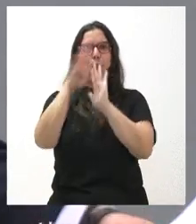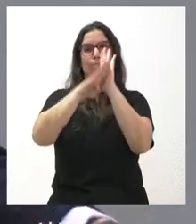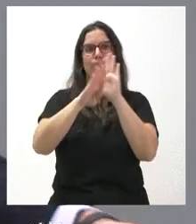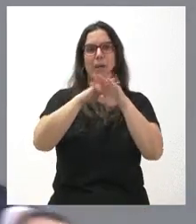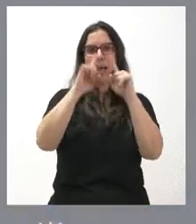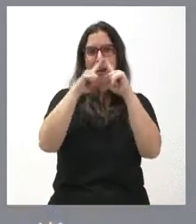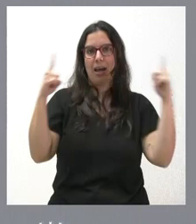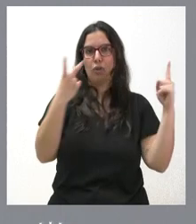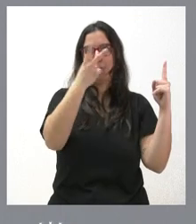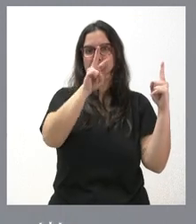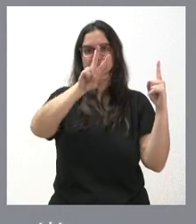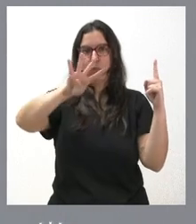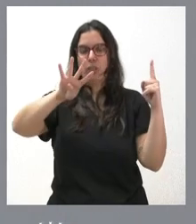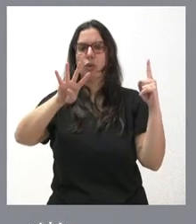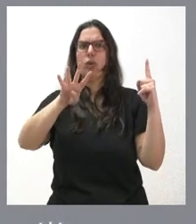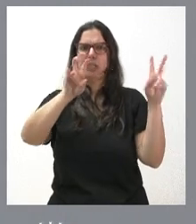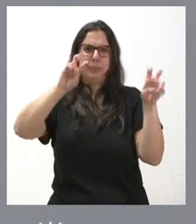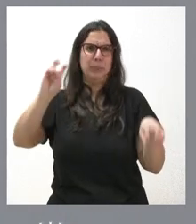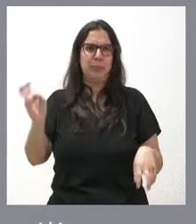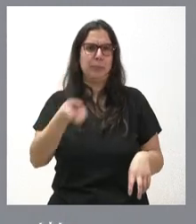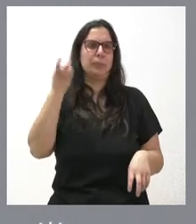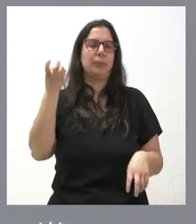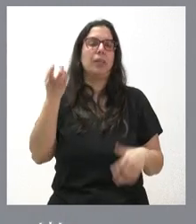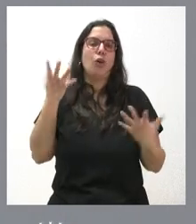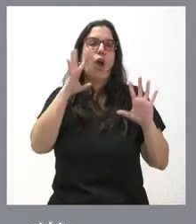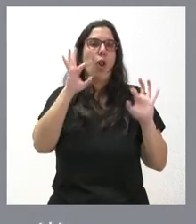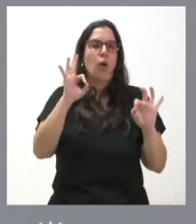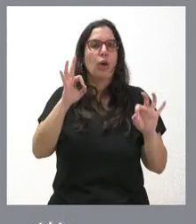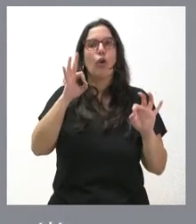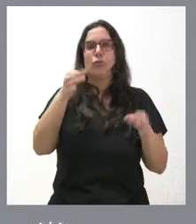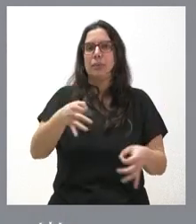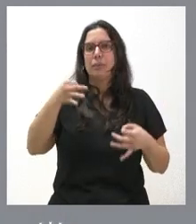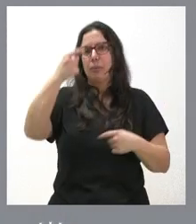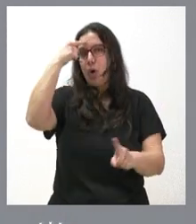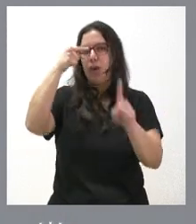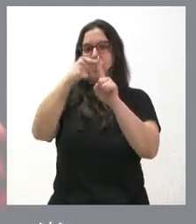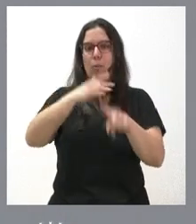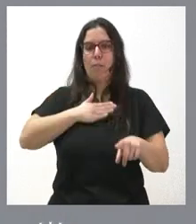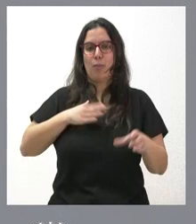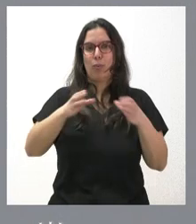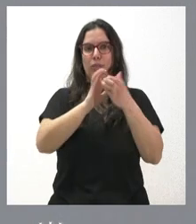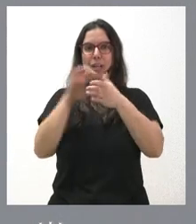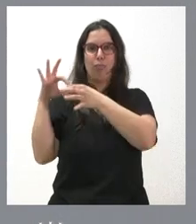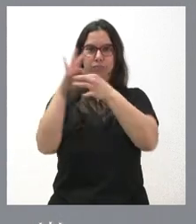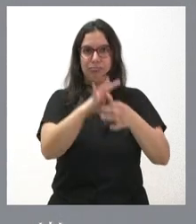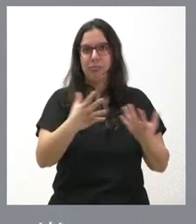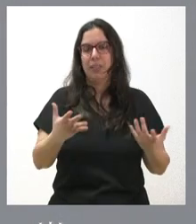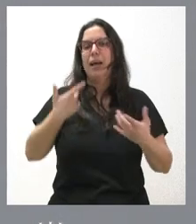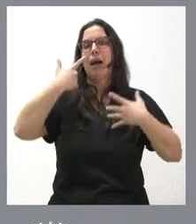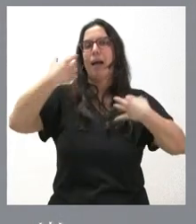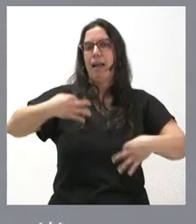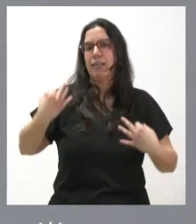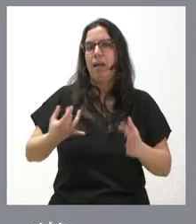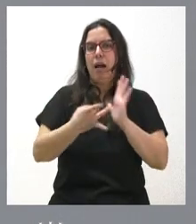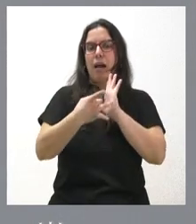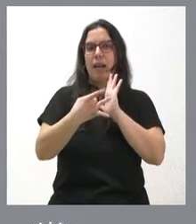2024 son muchas y lógicamente orientadas a los objetivos que tenemos en la junta de Castilla y león garantizar la máxima